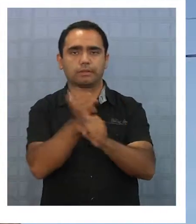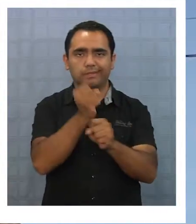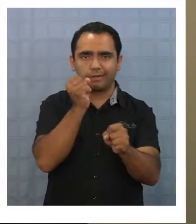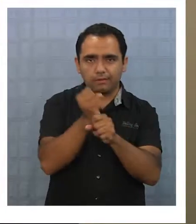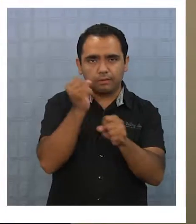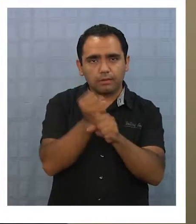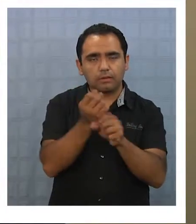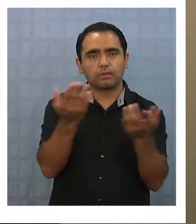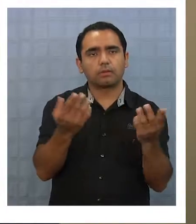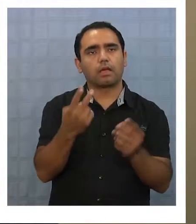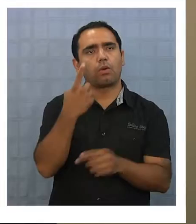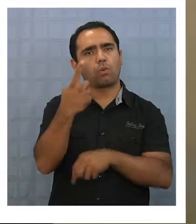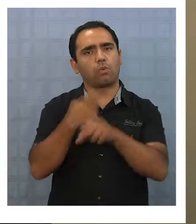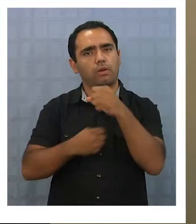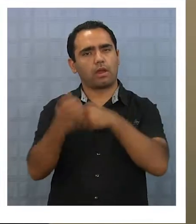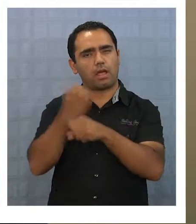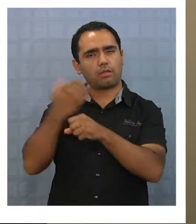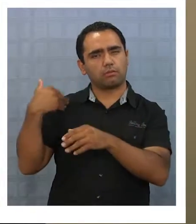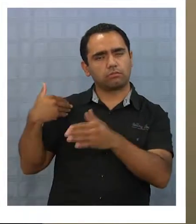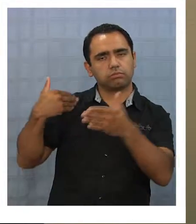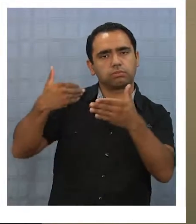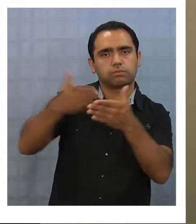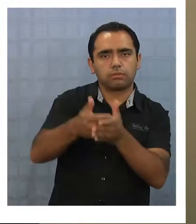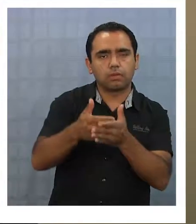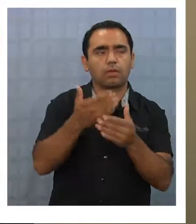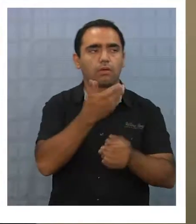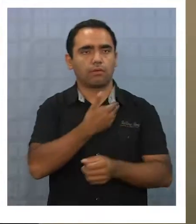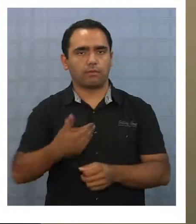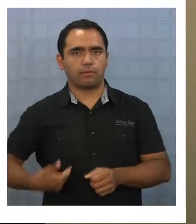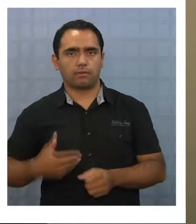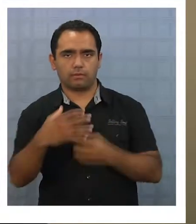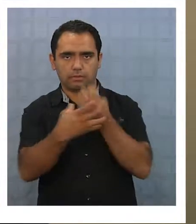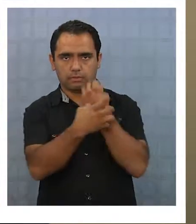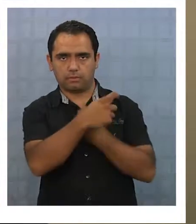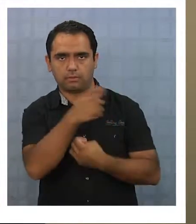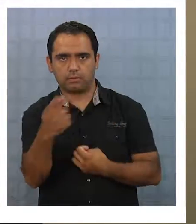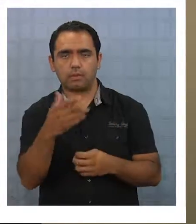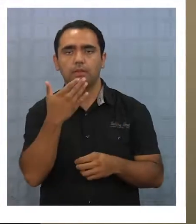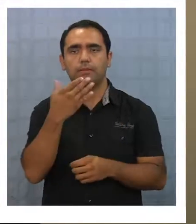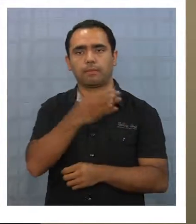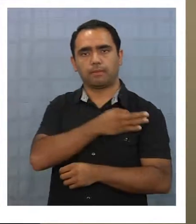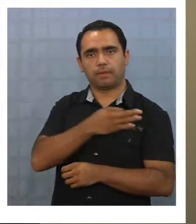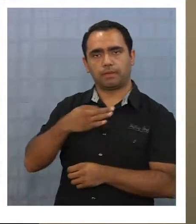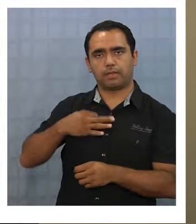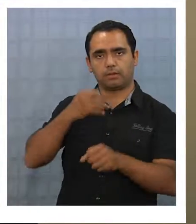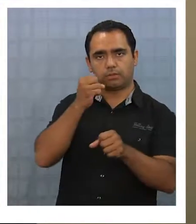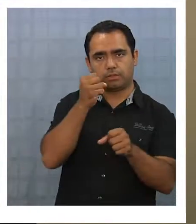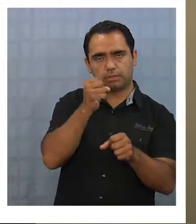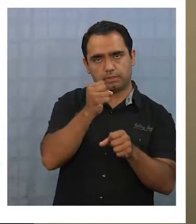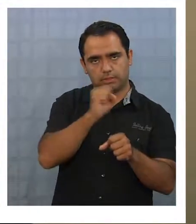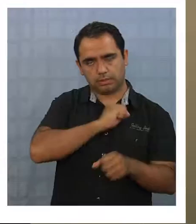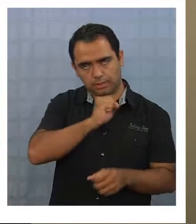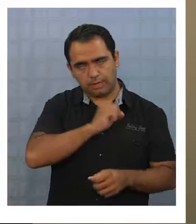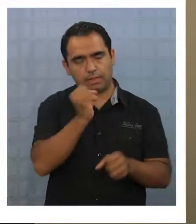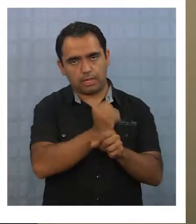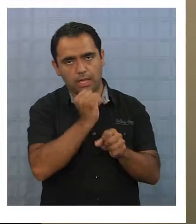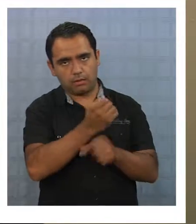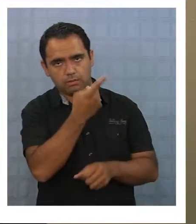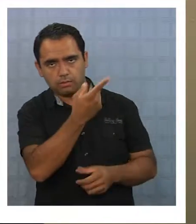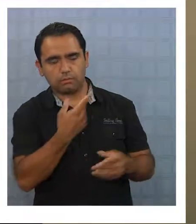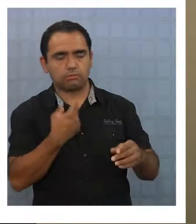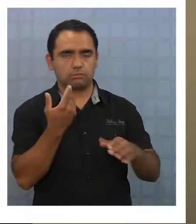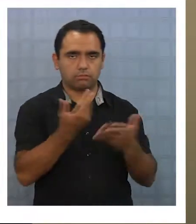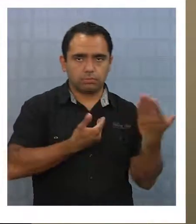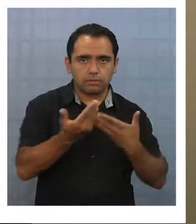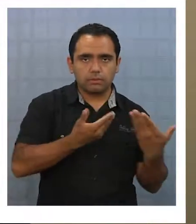viene trabajando ya hace más de un año con el gobierno regional, con la gente del Ministerio de Santiago, que le ha